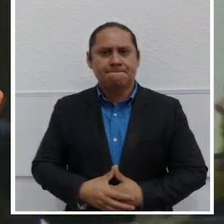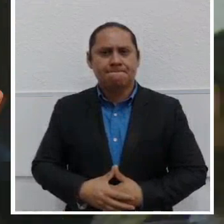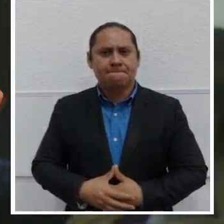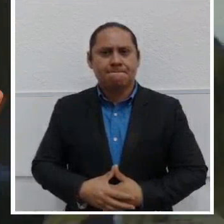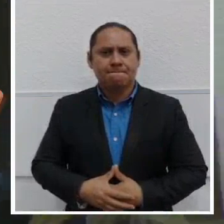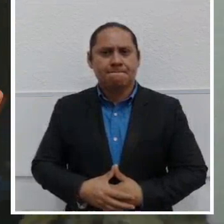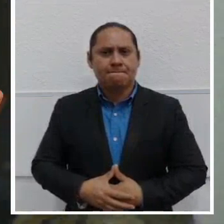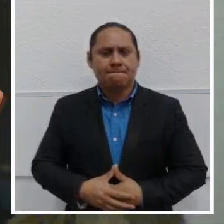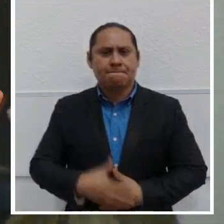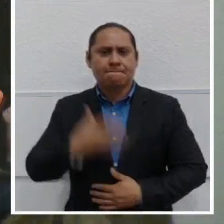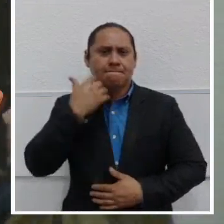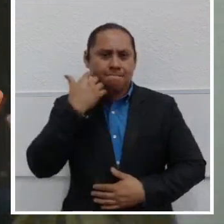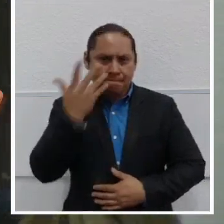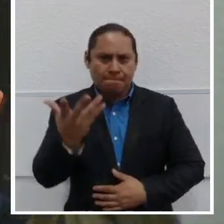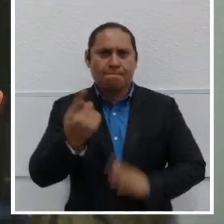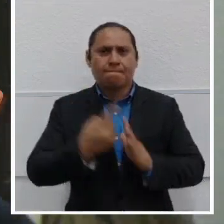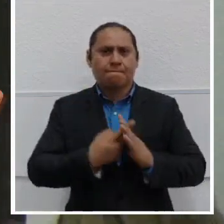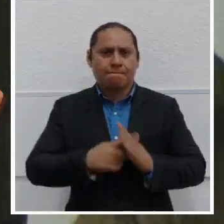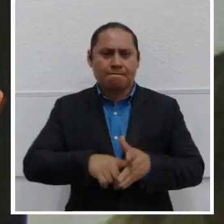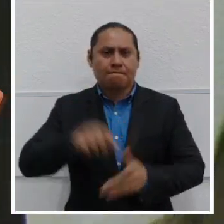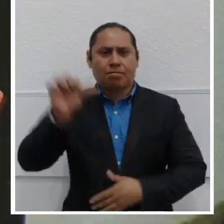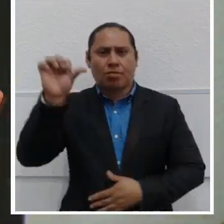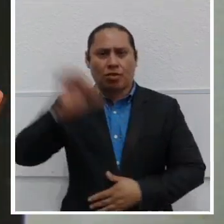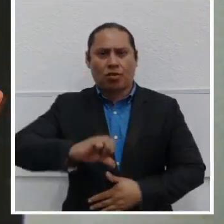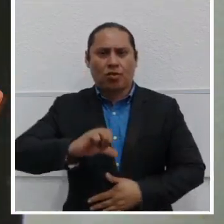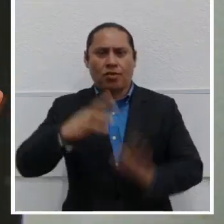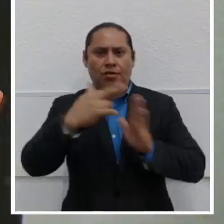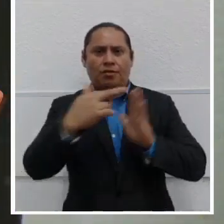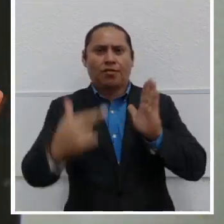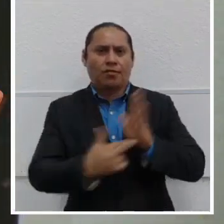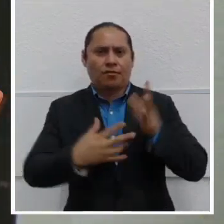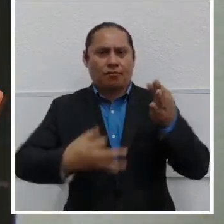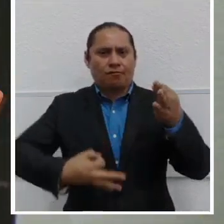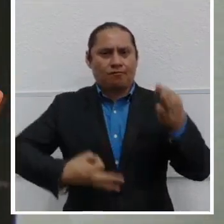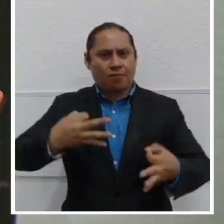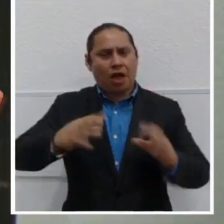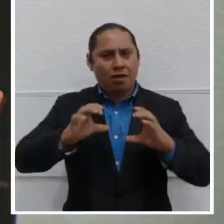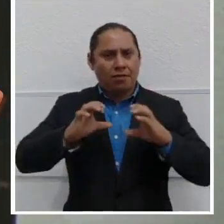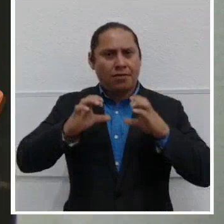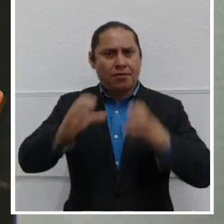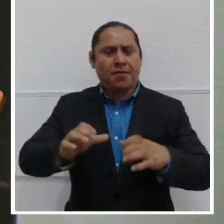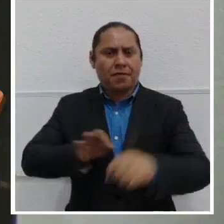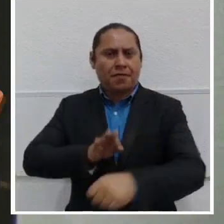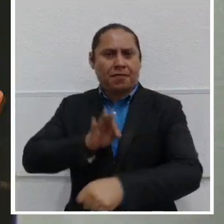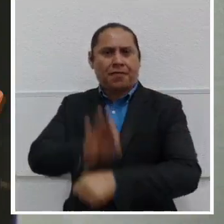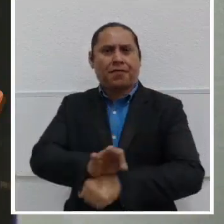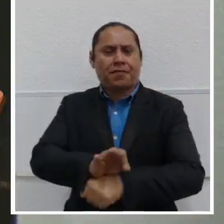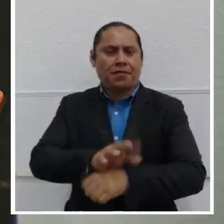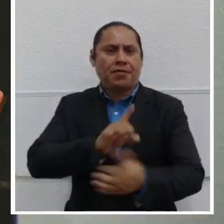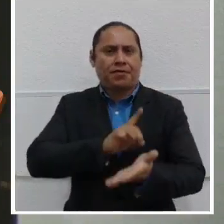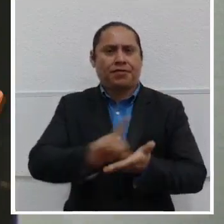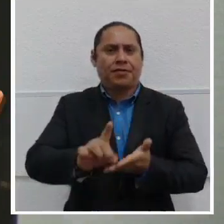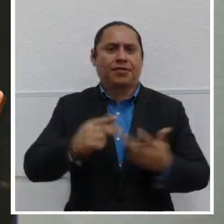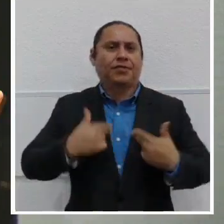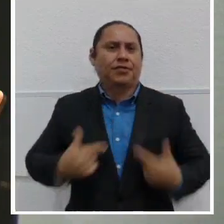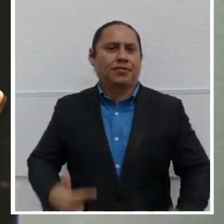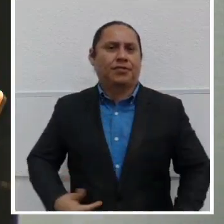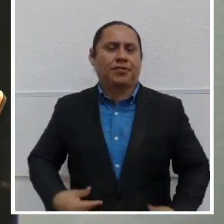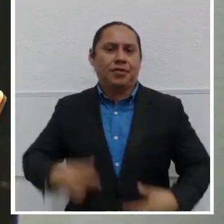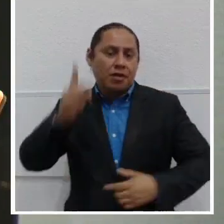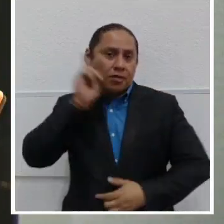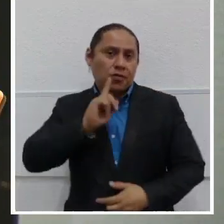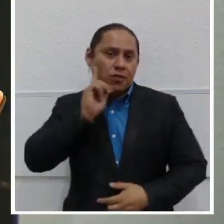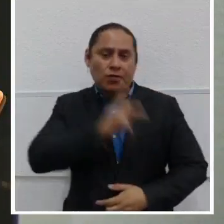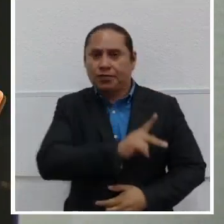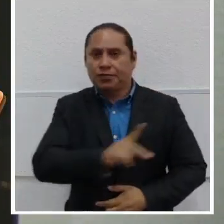quiero iniciar que hoy por hoy tenemos un código penal que cuida y protege los Derechos Humanos de las